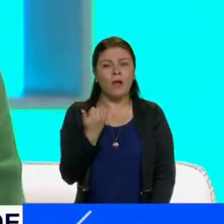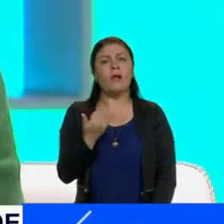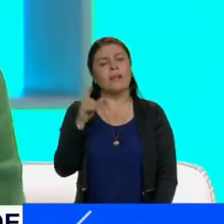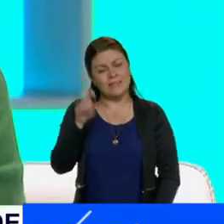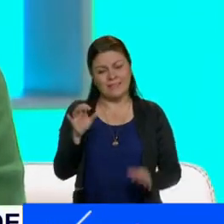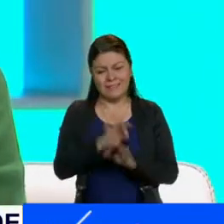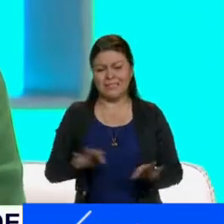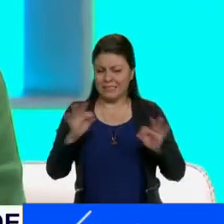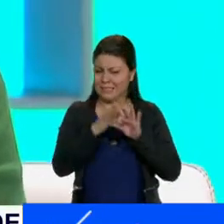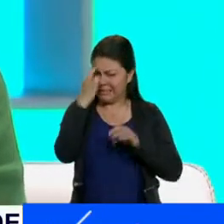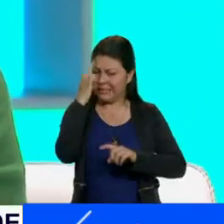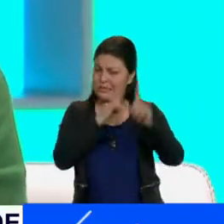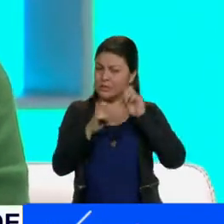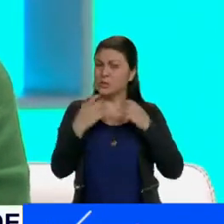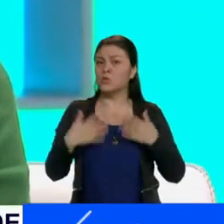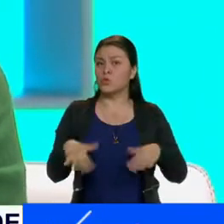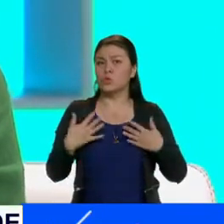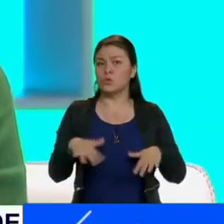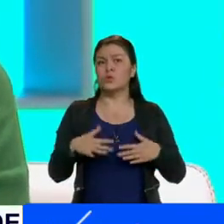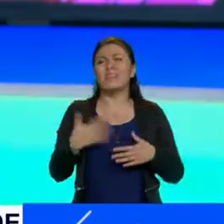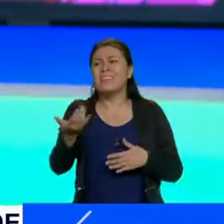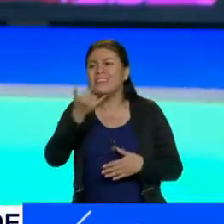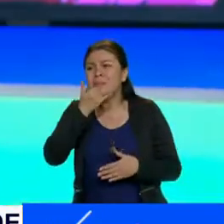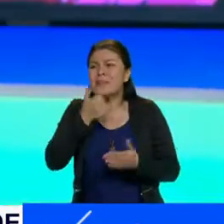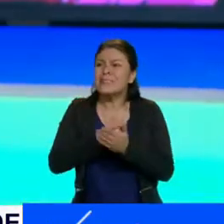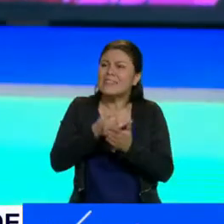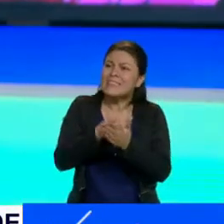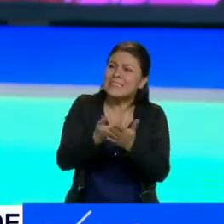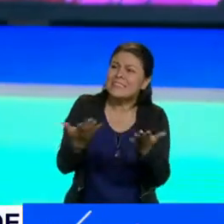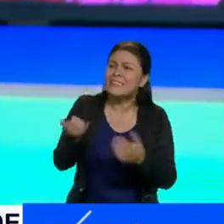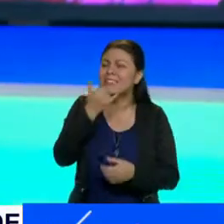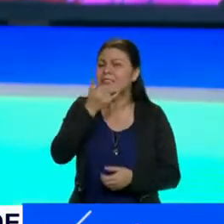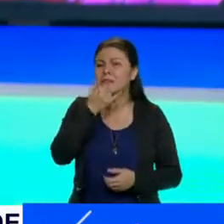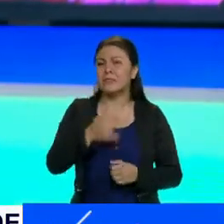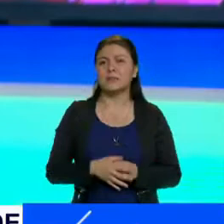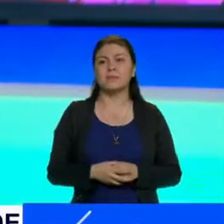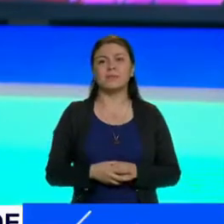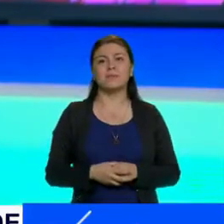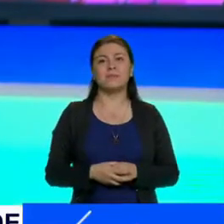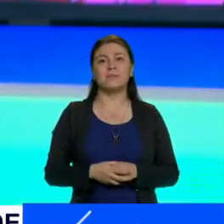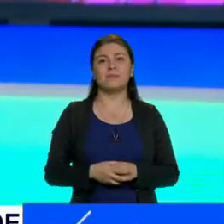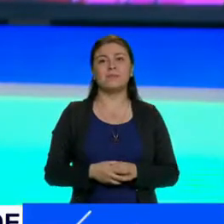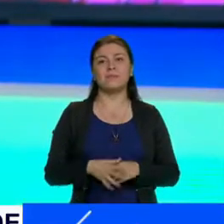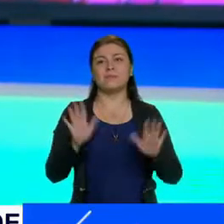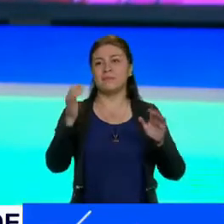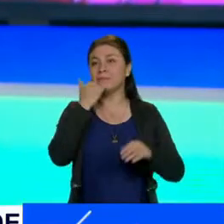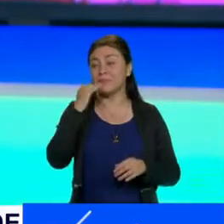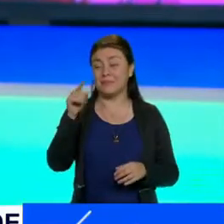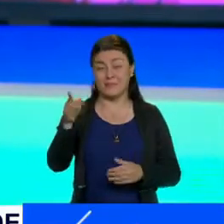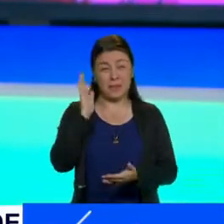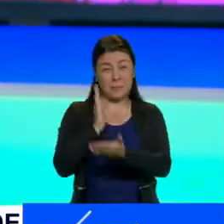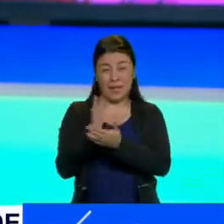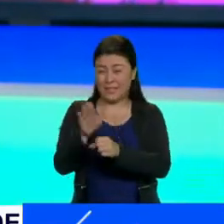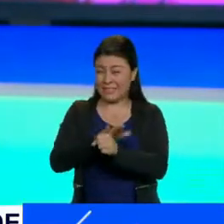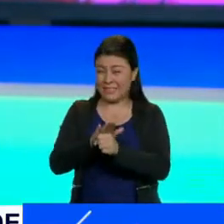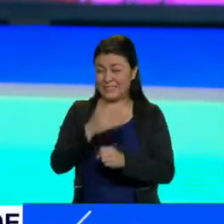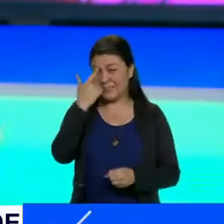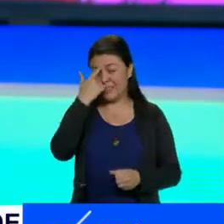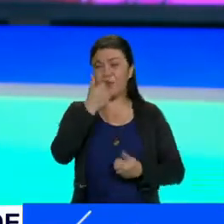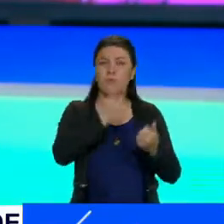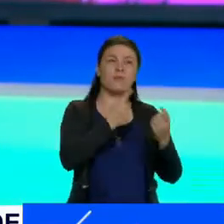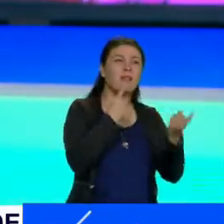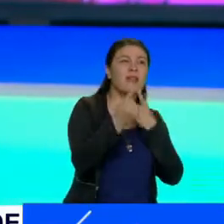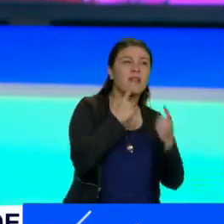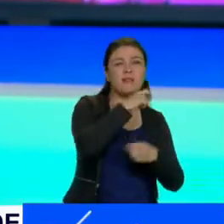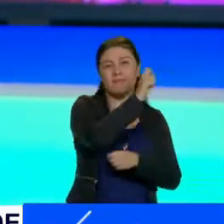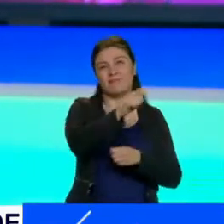porque cuando se trata de entender qué fue lo que pasó. Uno habla después de una tragedia de estas con los expertos, con las